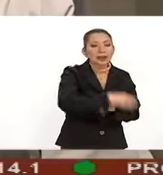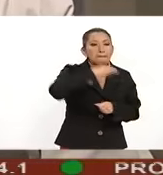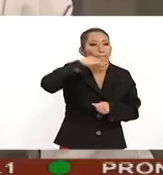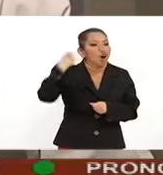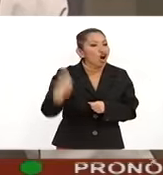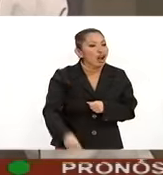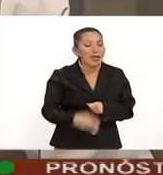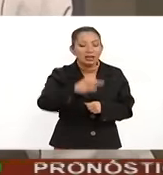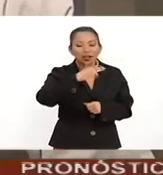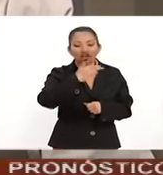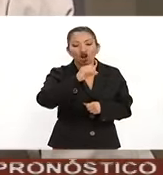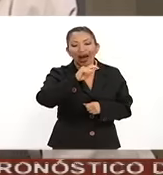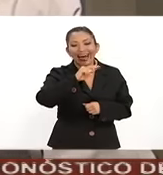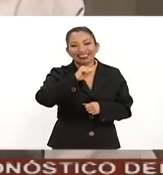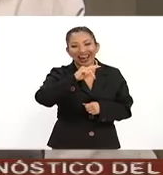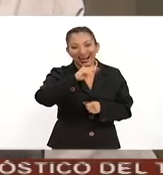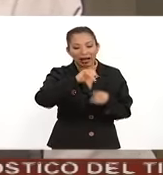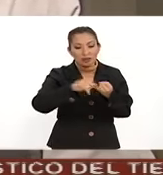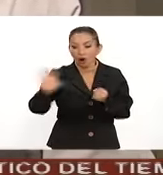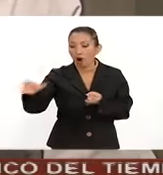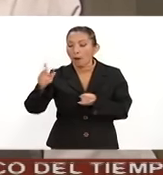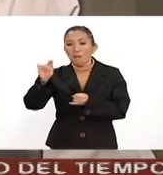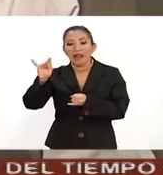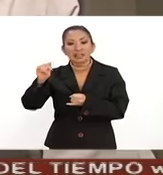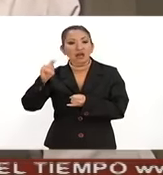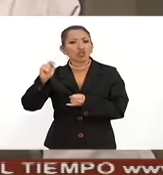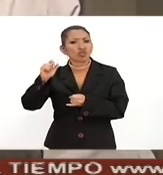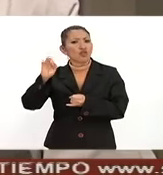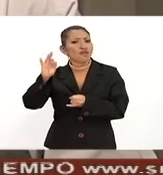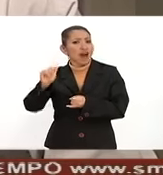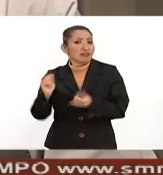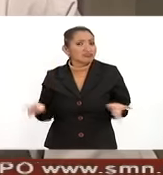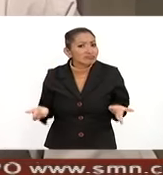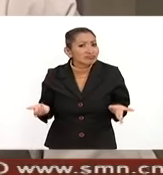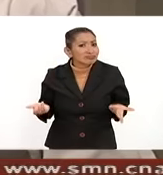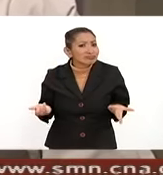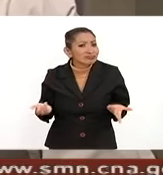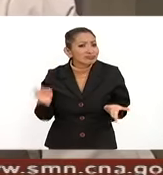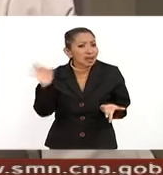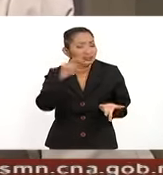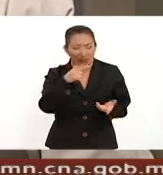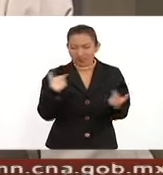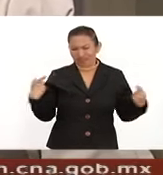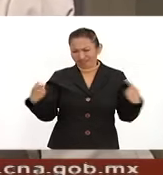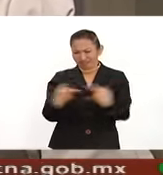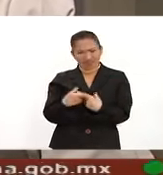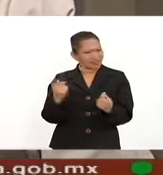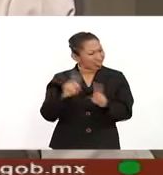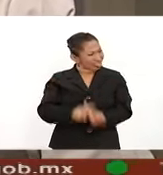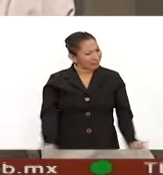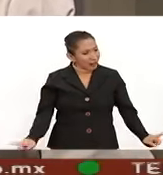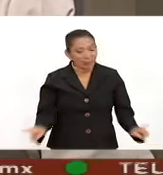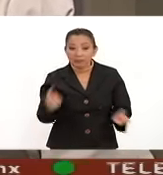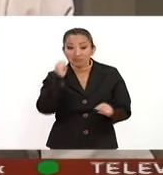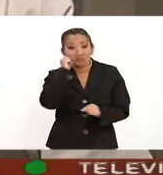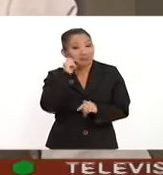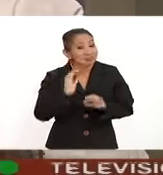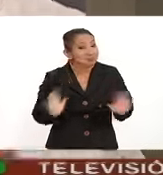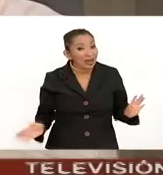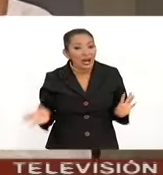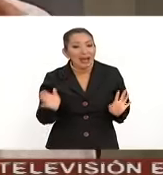con chicatanas hasta una pasta con trufa, que a lo mejor una cosa no tiene nada que ver con la otra,